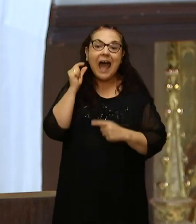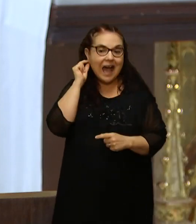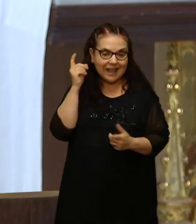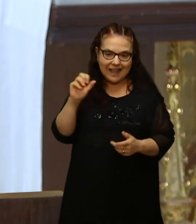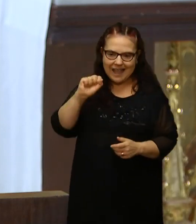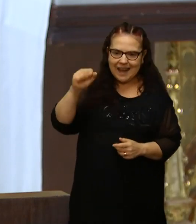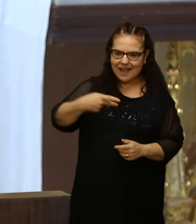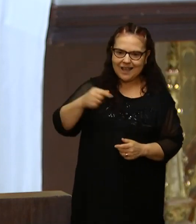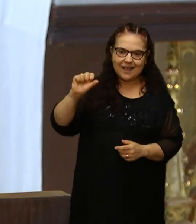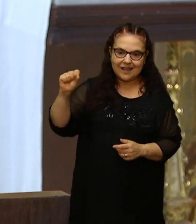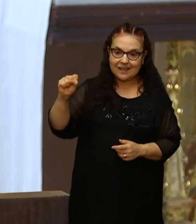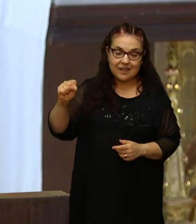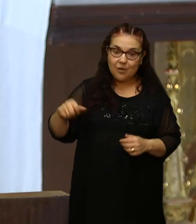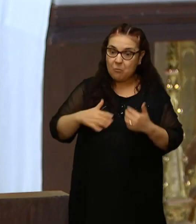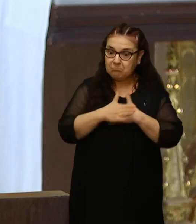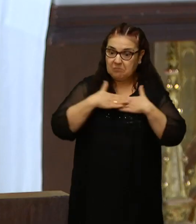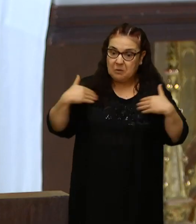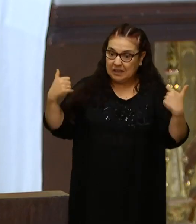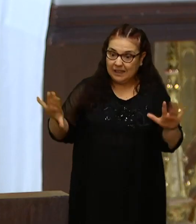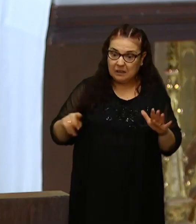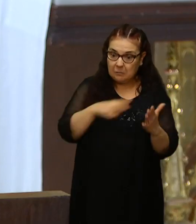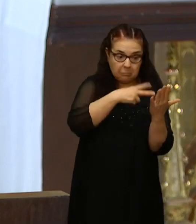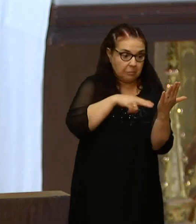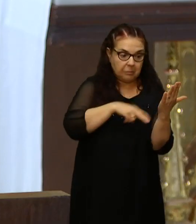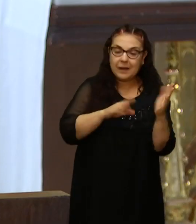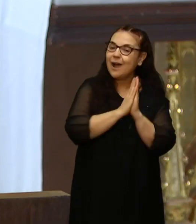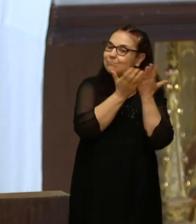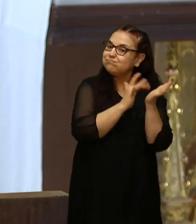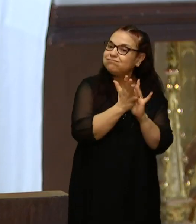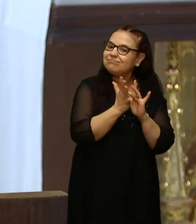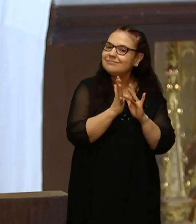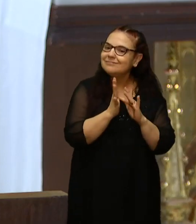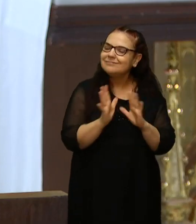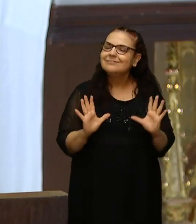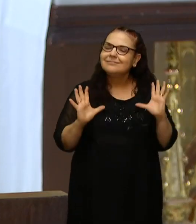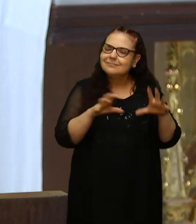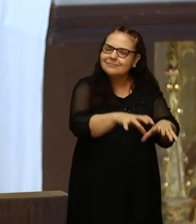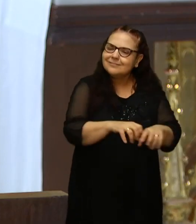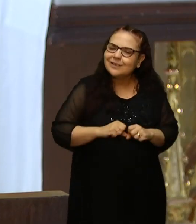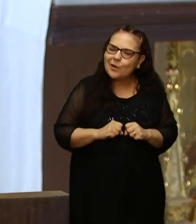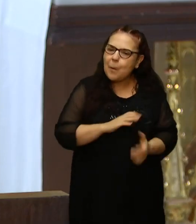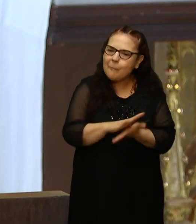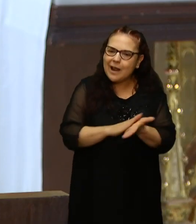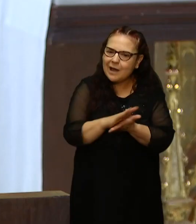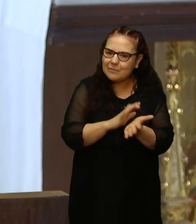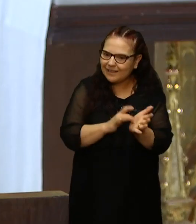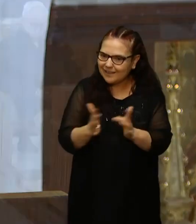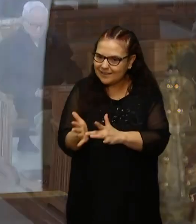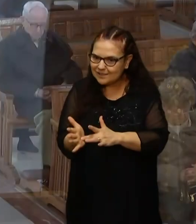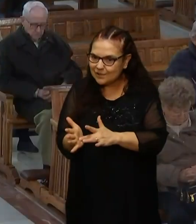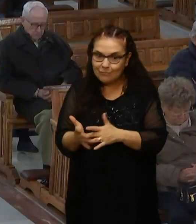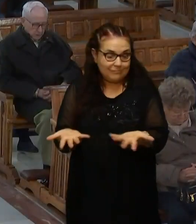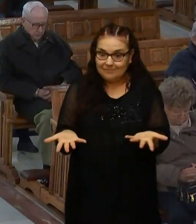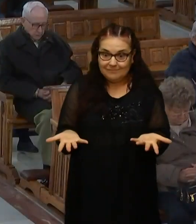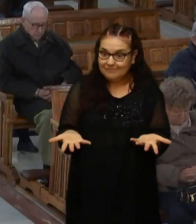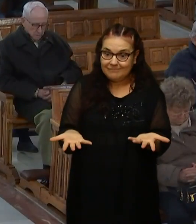lea el Evangelio y acoja la palabra de Cristo, pues entonces no tiene más remedio que